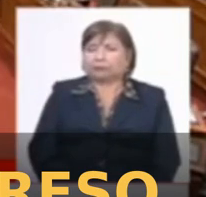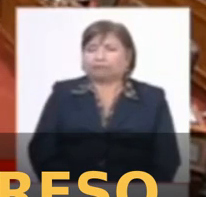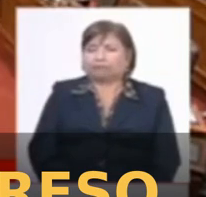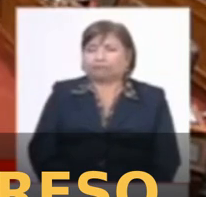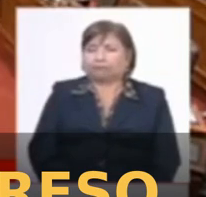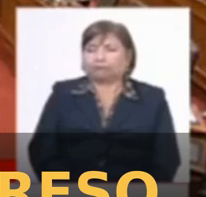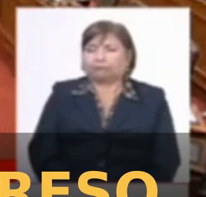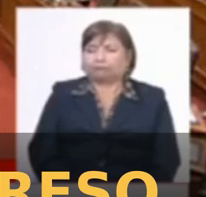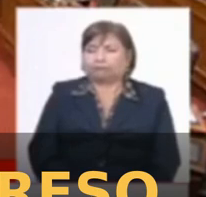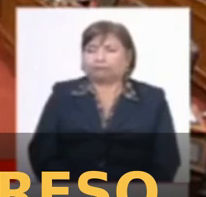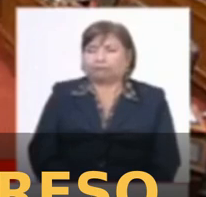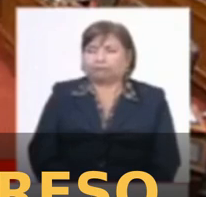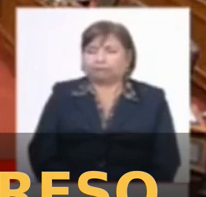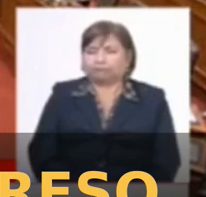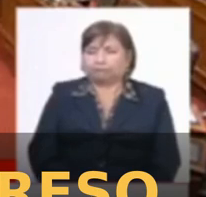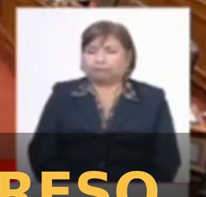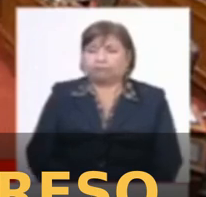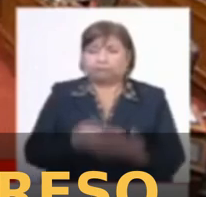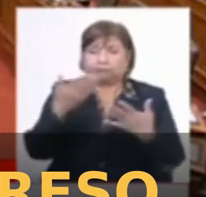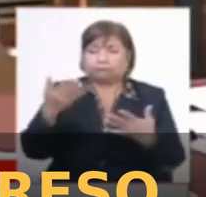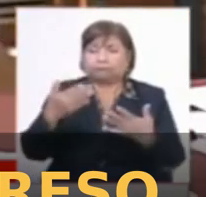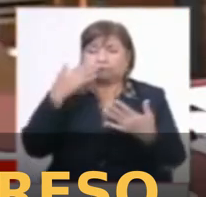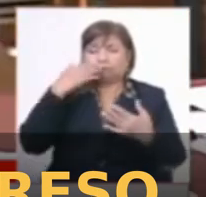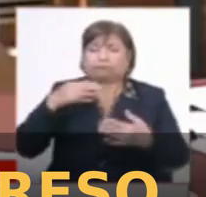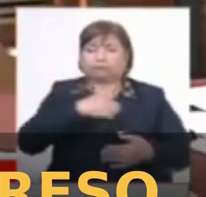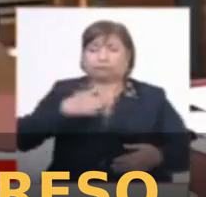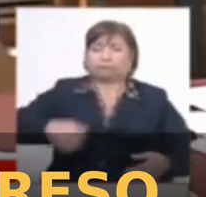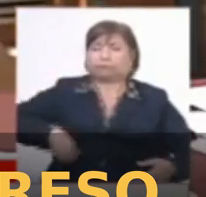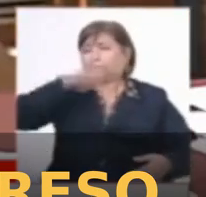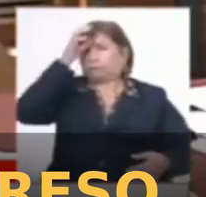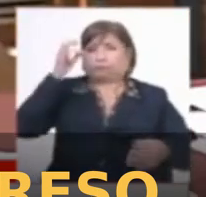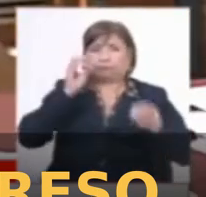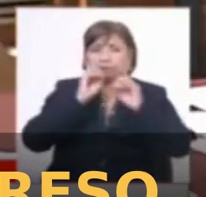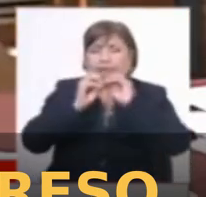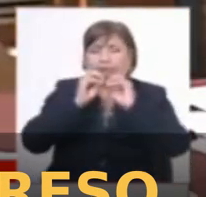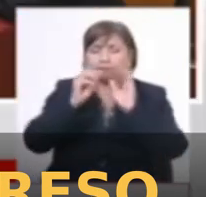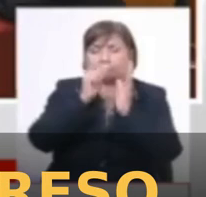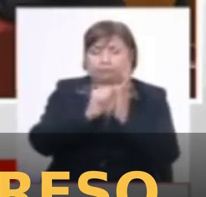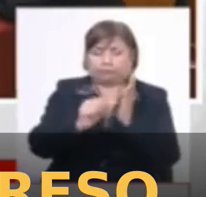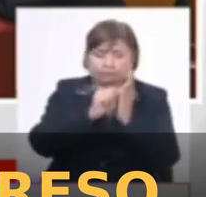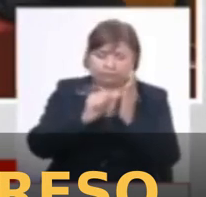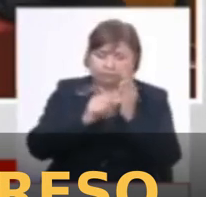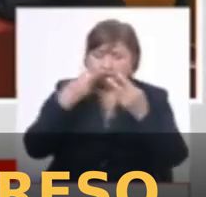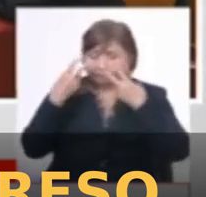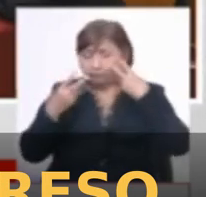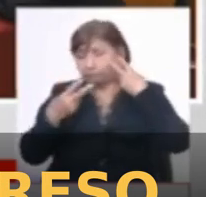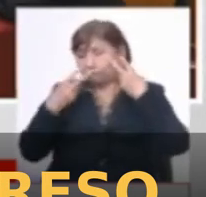Para que diga, los sobrinos del presidente de la República armaron las agendas de las visitas para que el mandatario la atienda